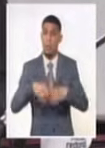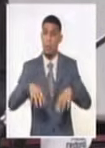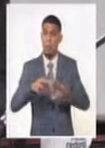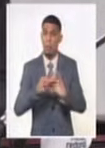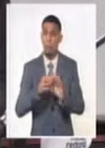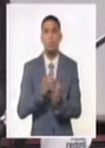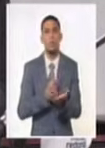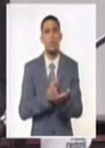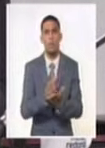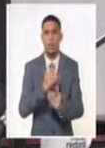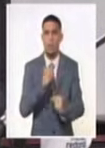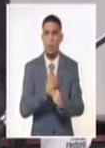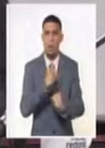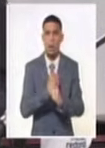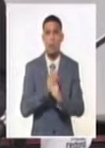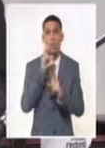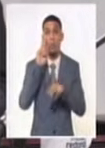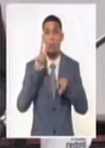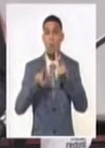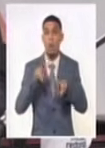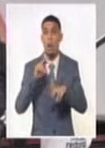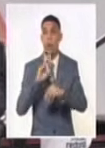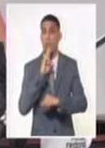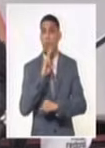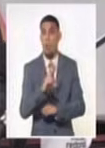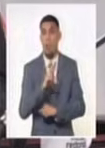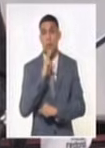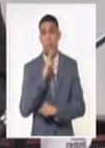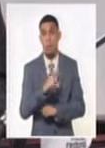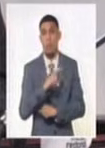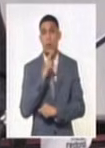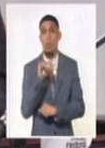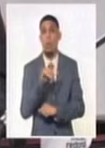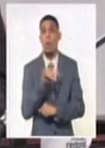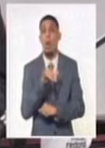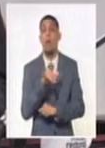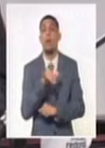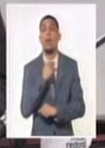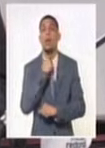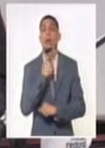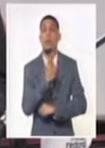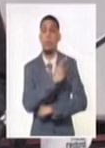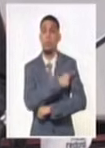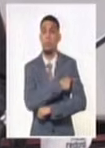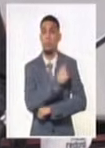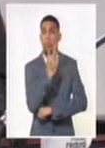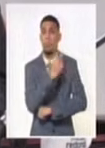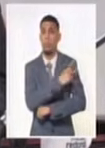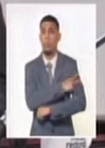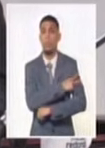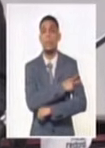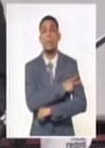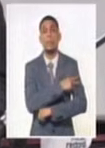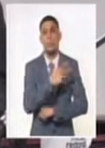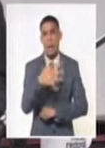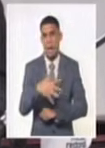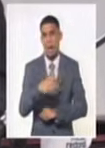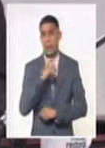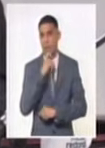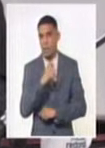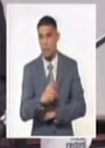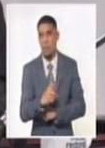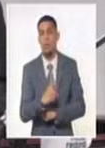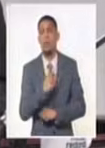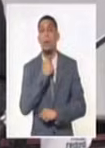buscando soluciones, incluso en enseñanzas que son complejas, caras, difíciles, como la